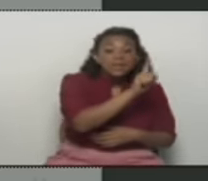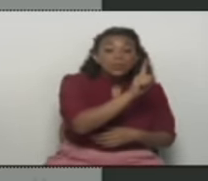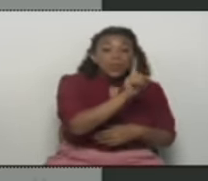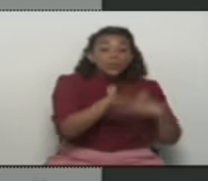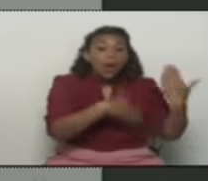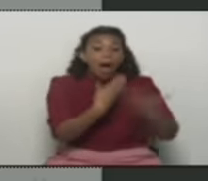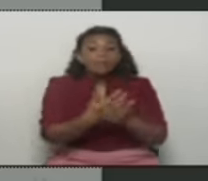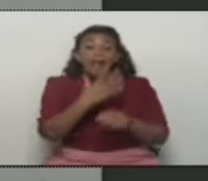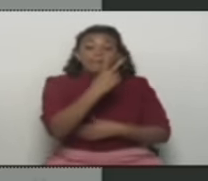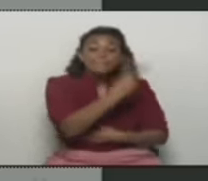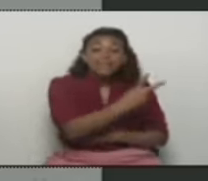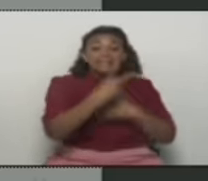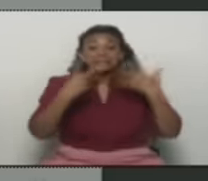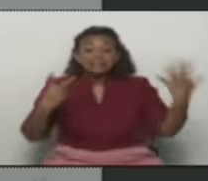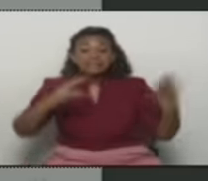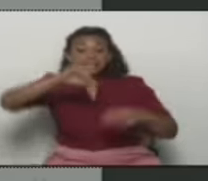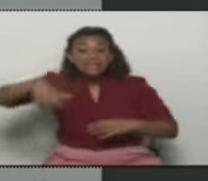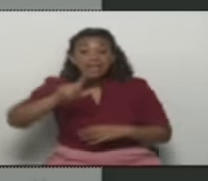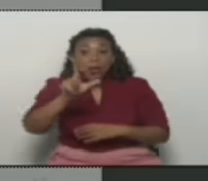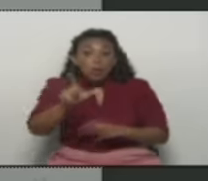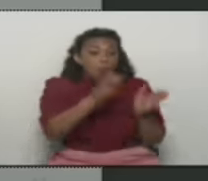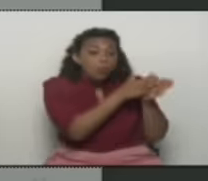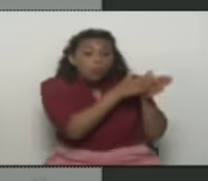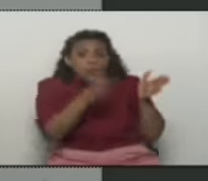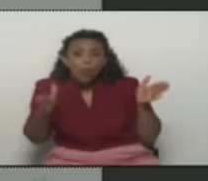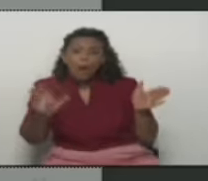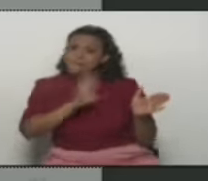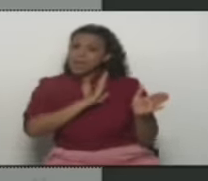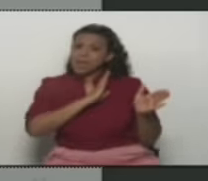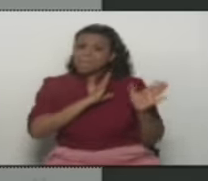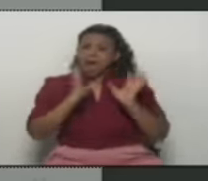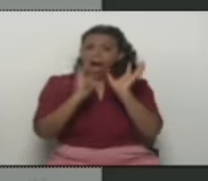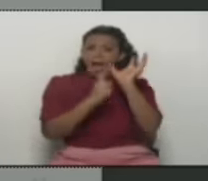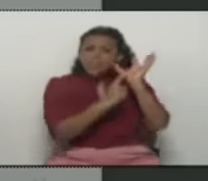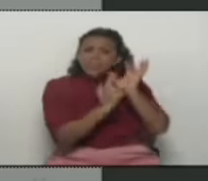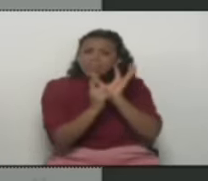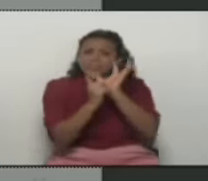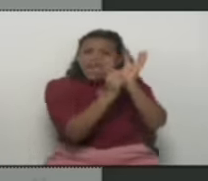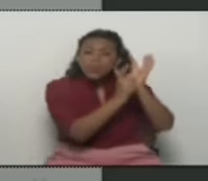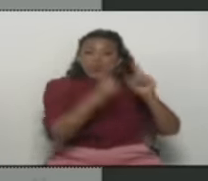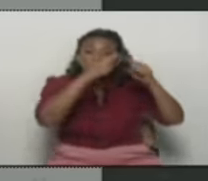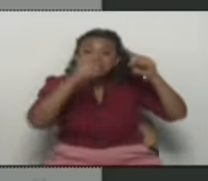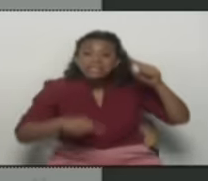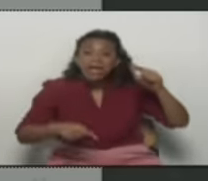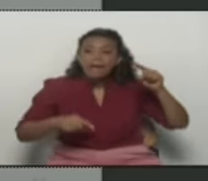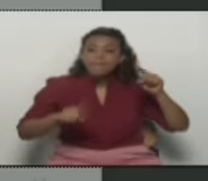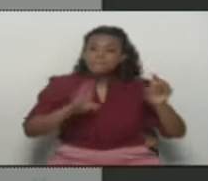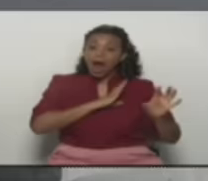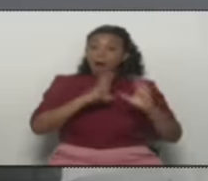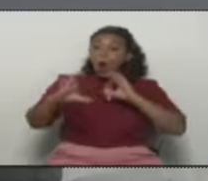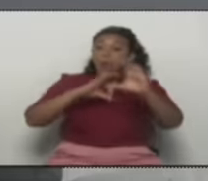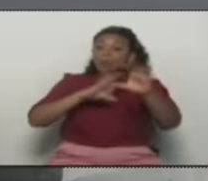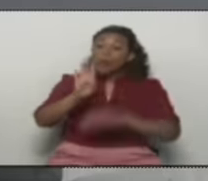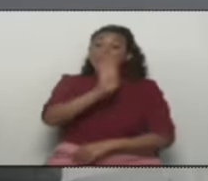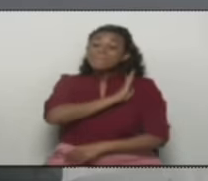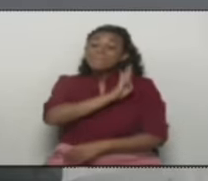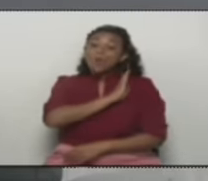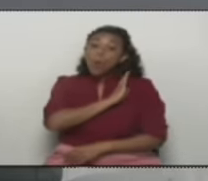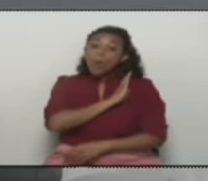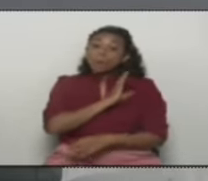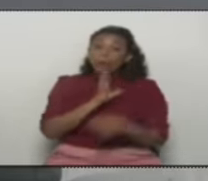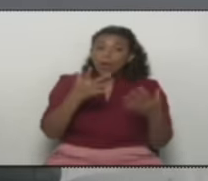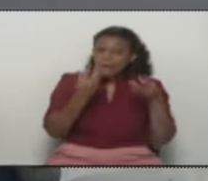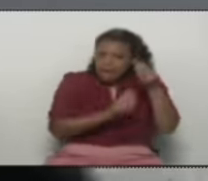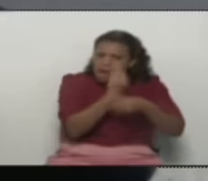todos lados, que iba a ser el sistema de transmisión propio, que iba a funcionar sin necesidad del sistema eléctrico, y luego un sistema de comunicación o información, que es distinto